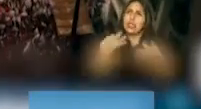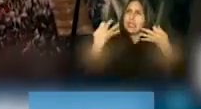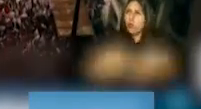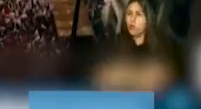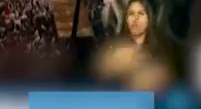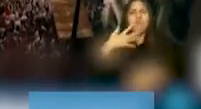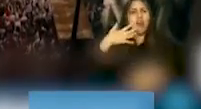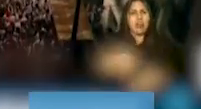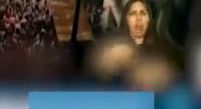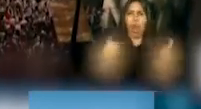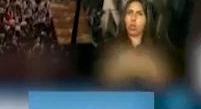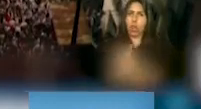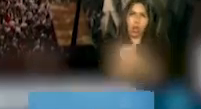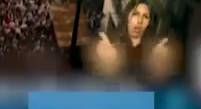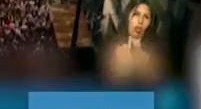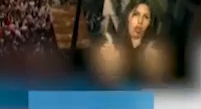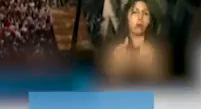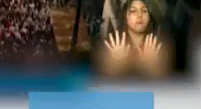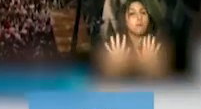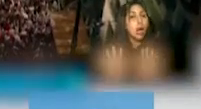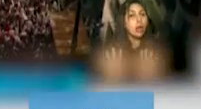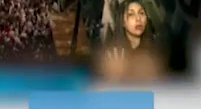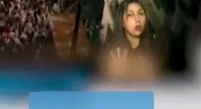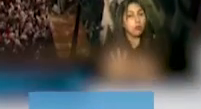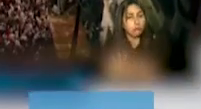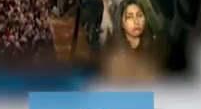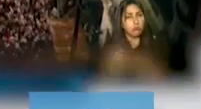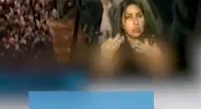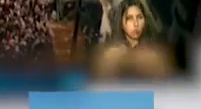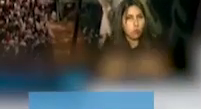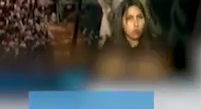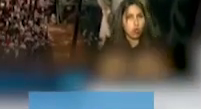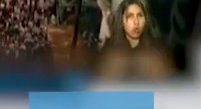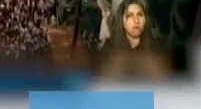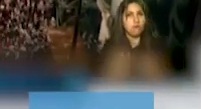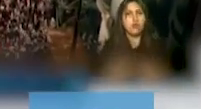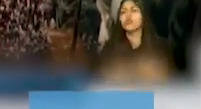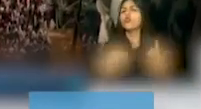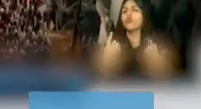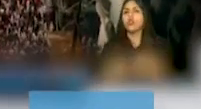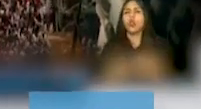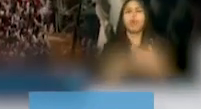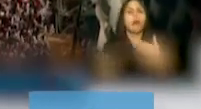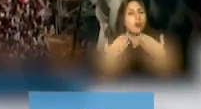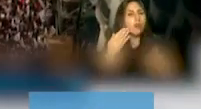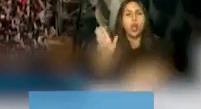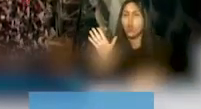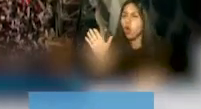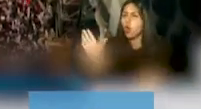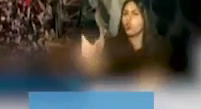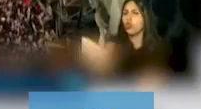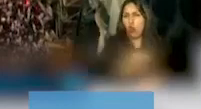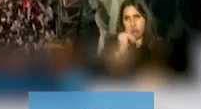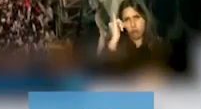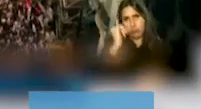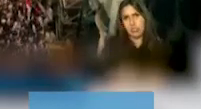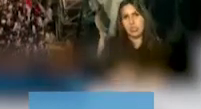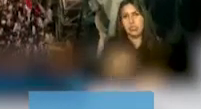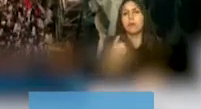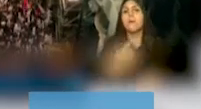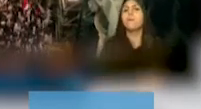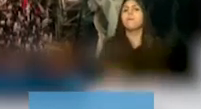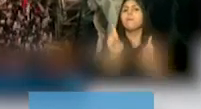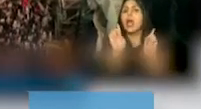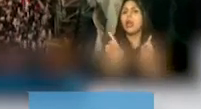noche, obviamente, en la de la calle Pou. Pero quería detenerme en que ¿quién va a ganar lo que viene? ¿Quién